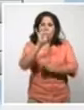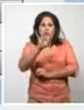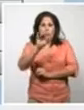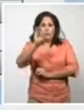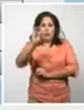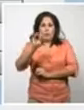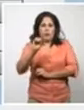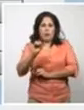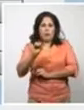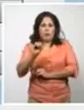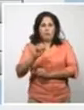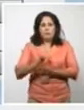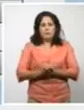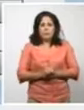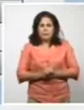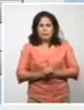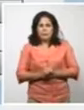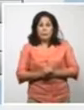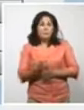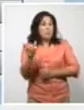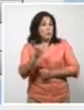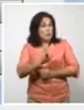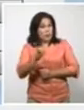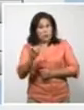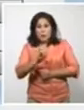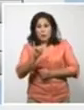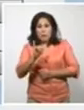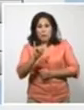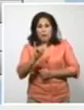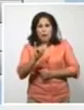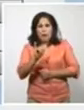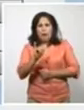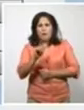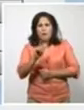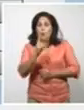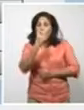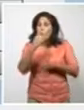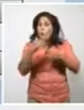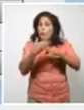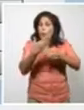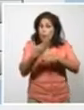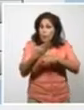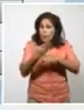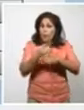96.871. Igualmente, se producen en un solo día